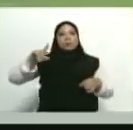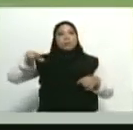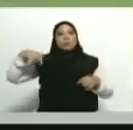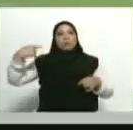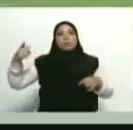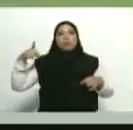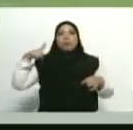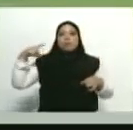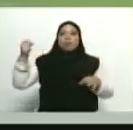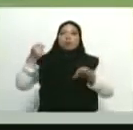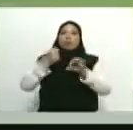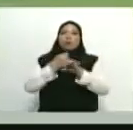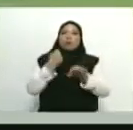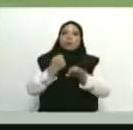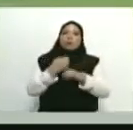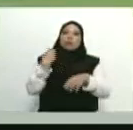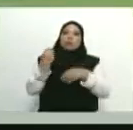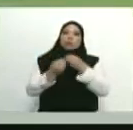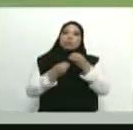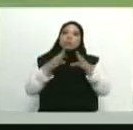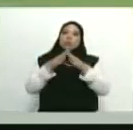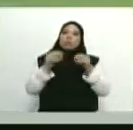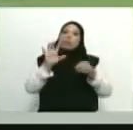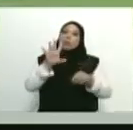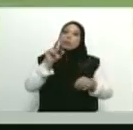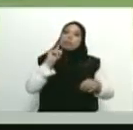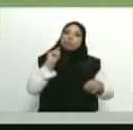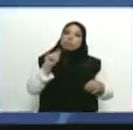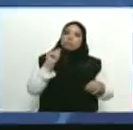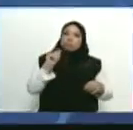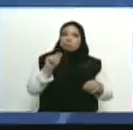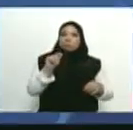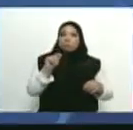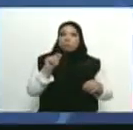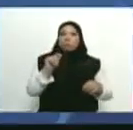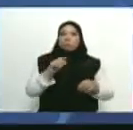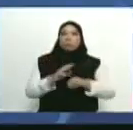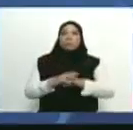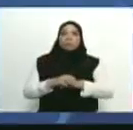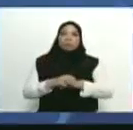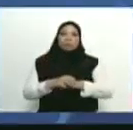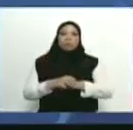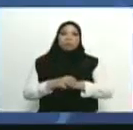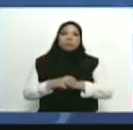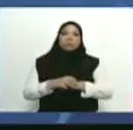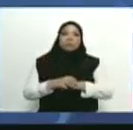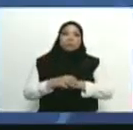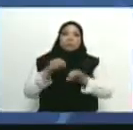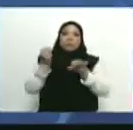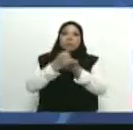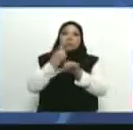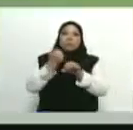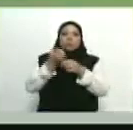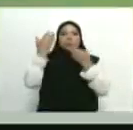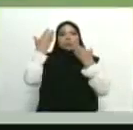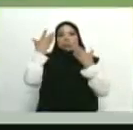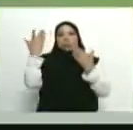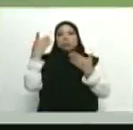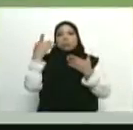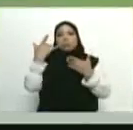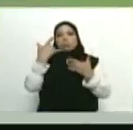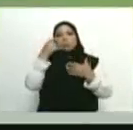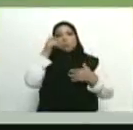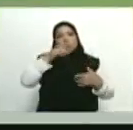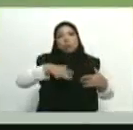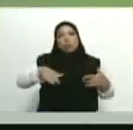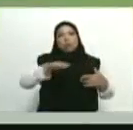nos vamos para el Castrero, José Vázquez. Todo está a 5 minutos de allí, presidente. Alcarabán está 5 minutos del Castrero. Un saludo al noble pueblo